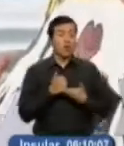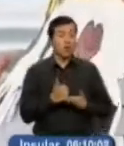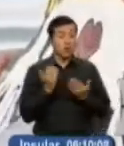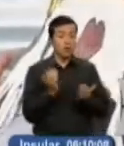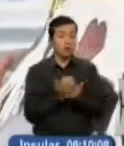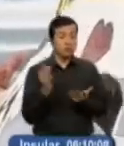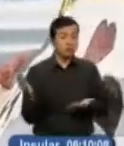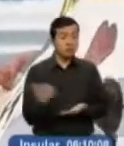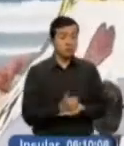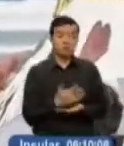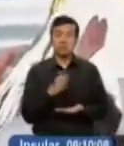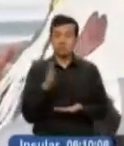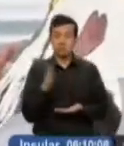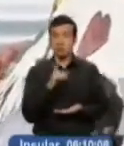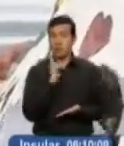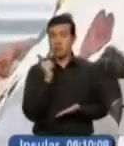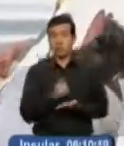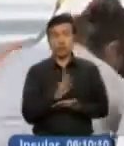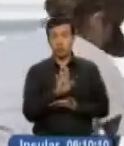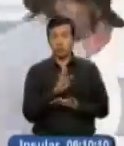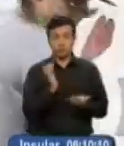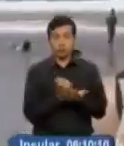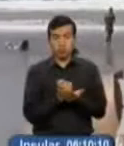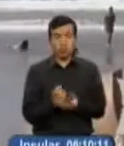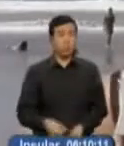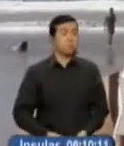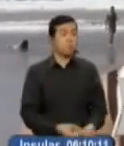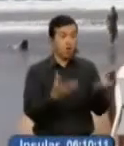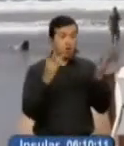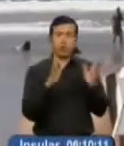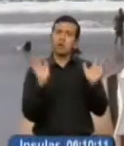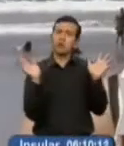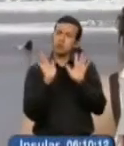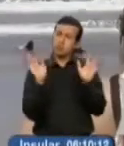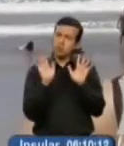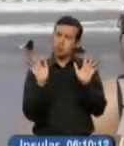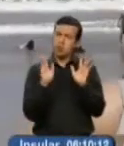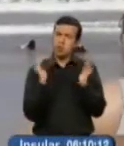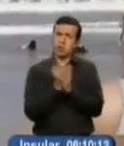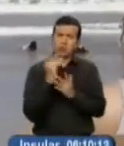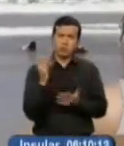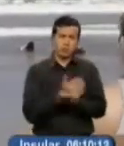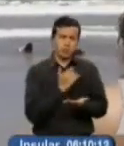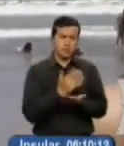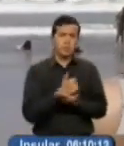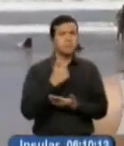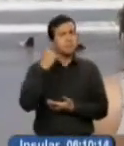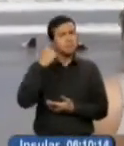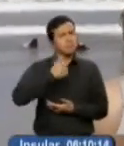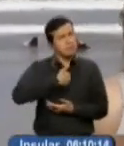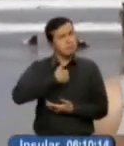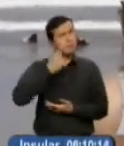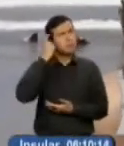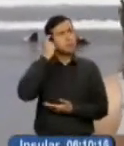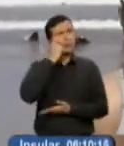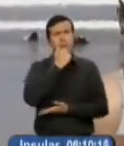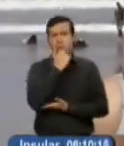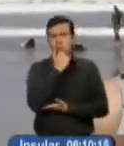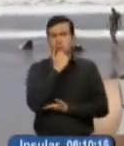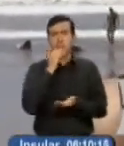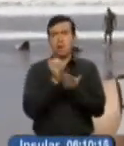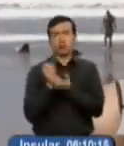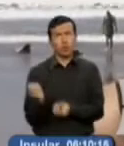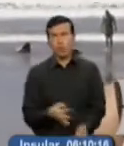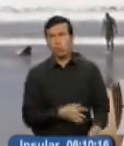reciclar, pero si no reciclan, que no ensucien pues. Y no tanto es en recoger la basura, sino que hagamos conciencia de que no hay que